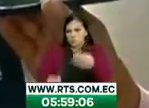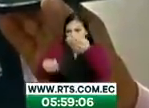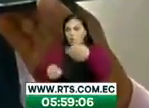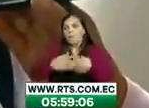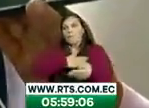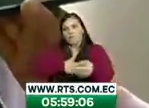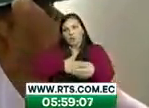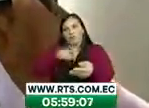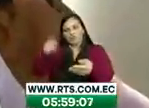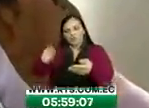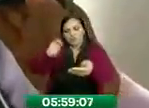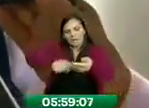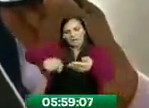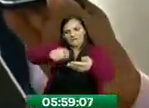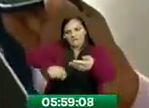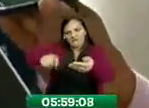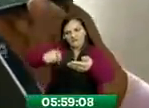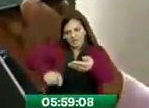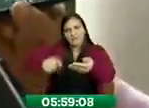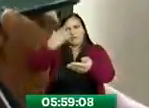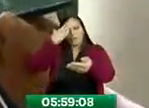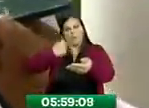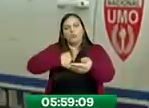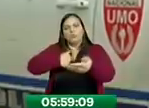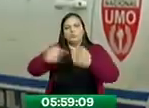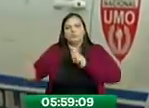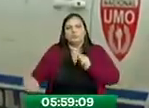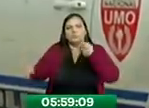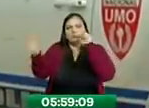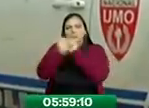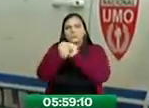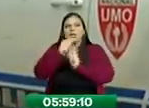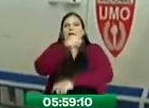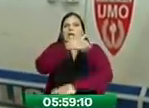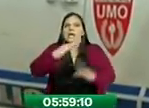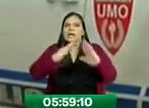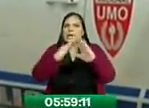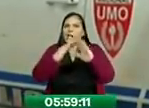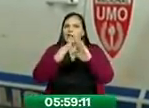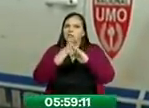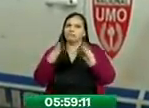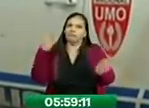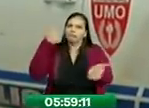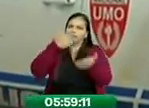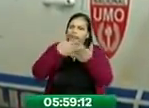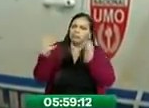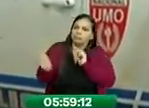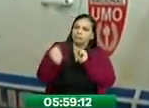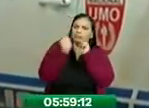obligatorio. Los pasajeros son acompañados hasta sus domicilios. Informó Julio César Saona.